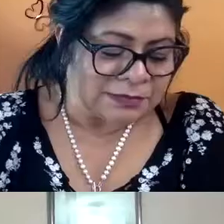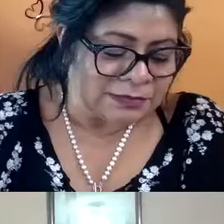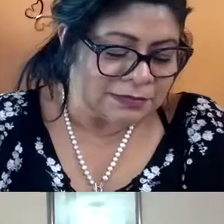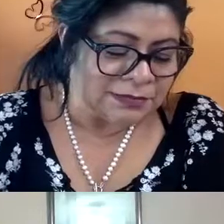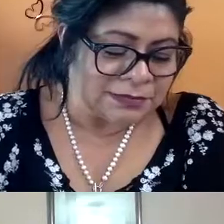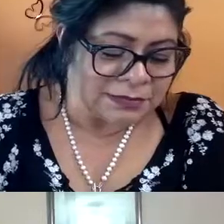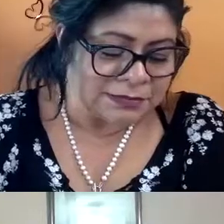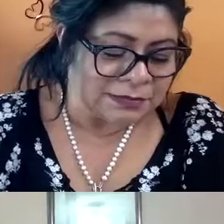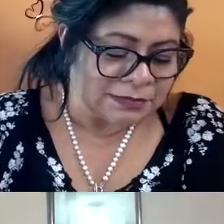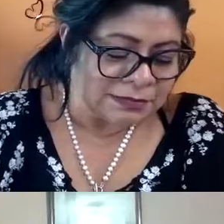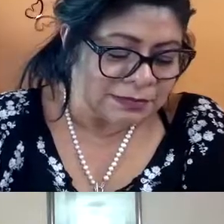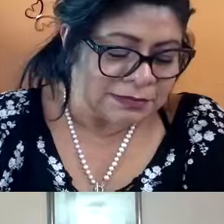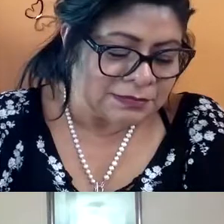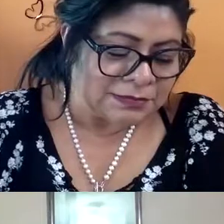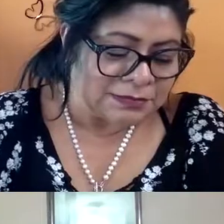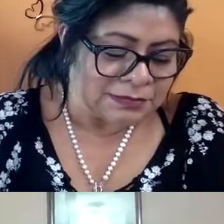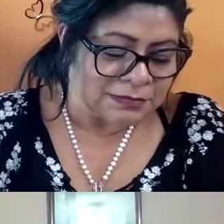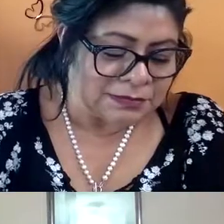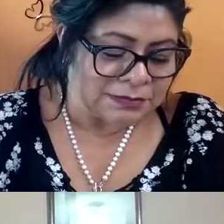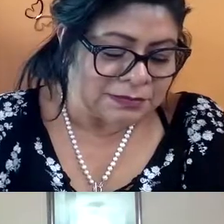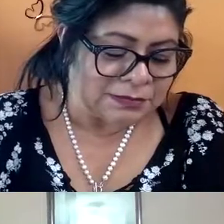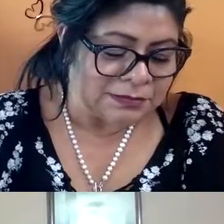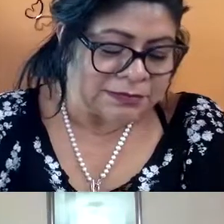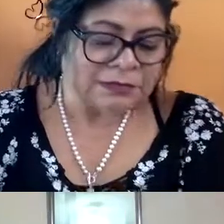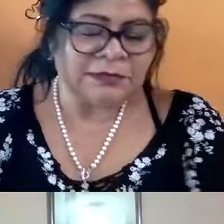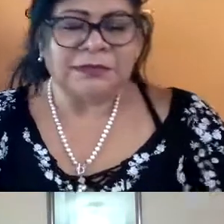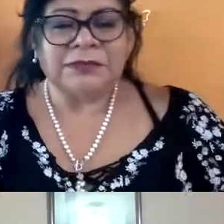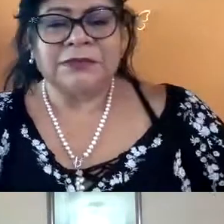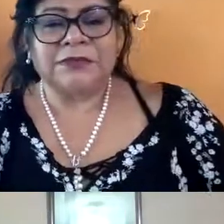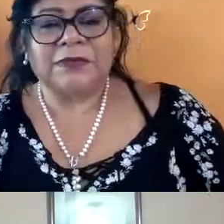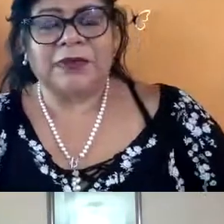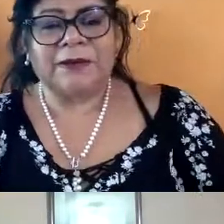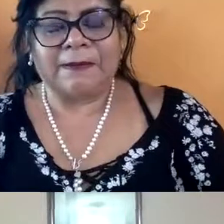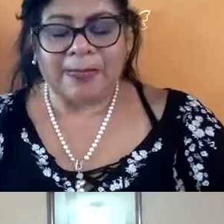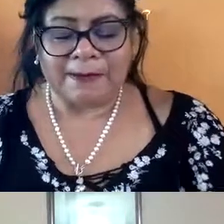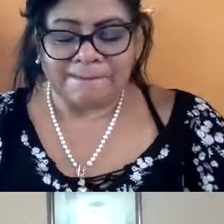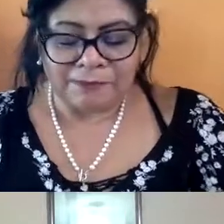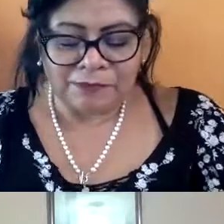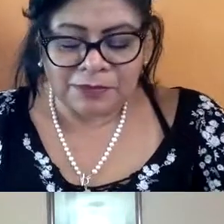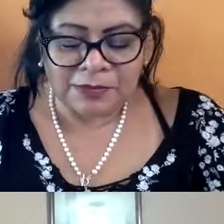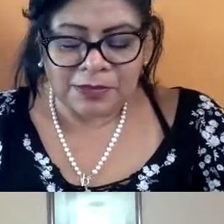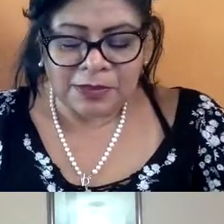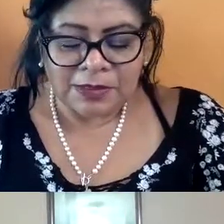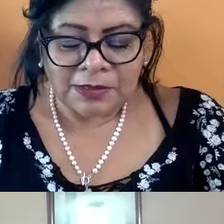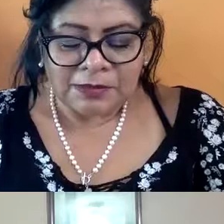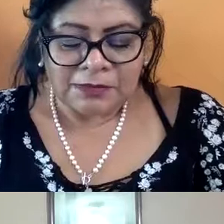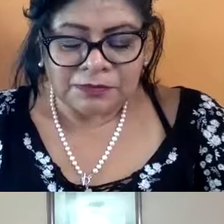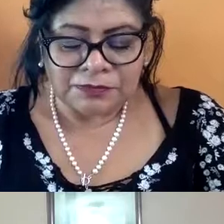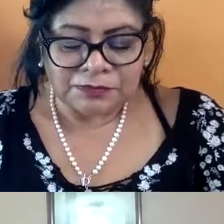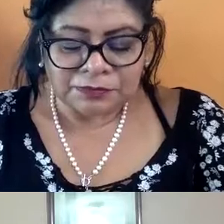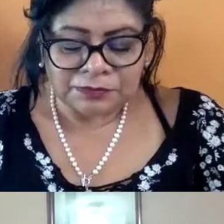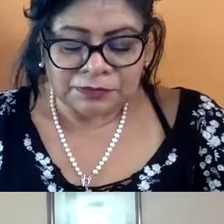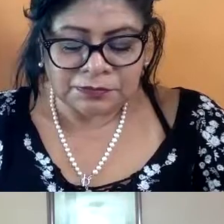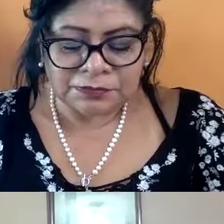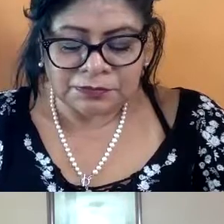Gracias, diputada. En consecuencia, queda aprobado el presente dictamen con las modificaciones propuestas. El siguiente punto del orden del